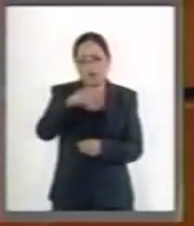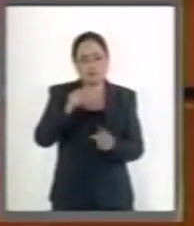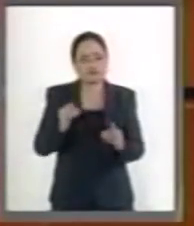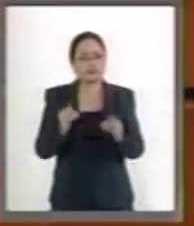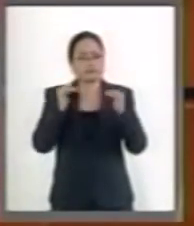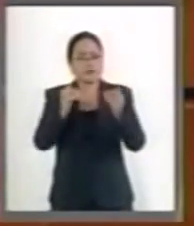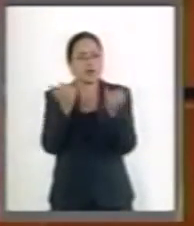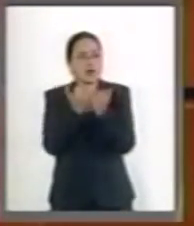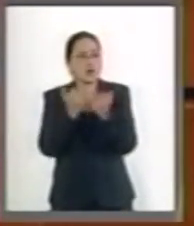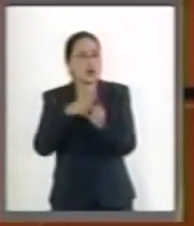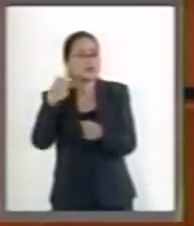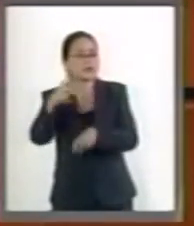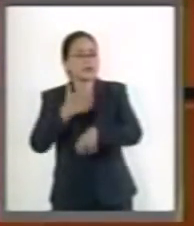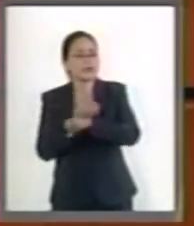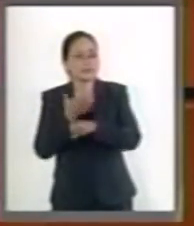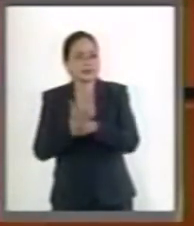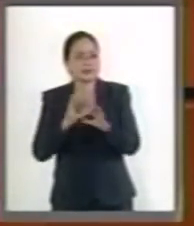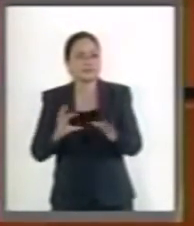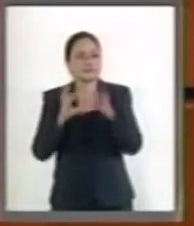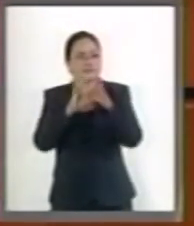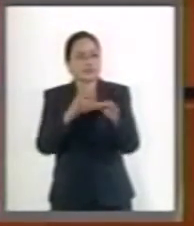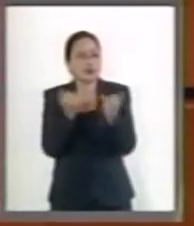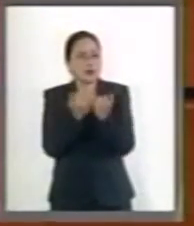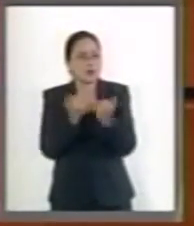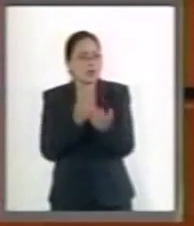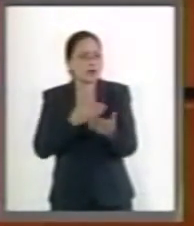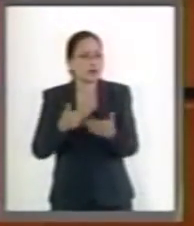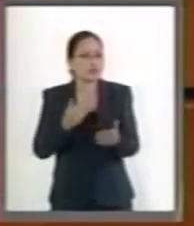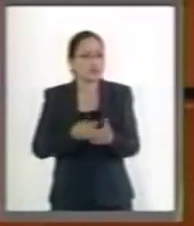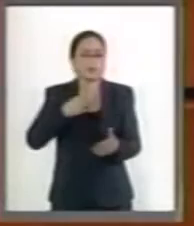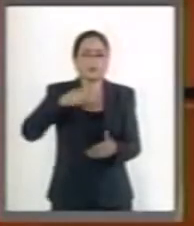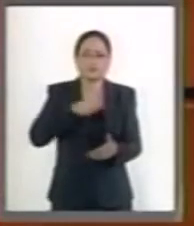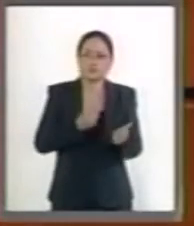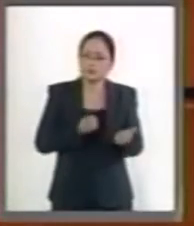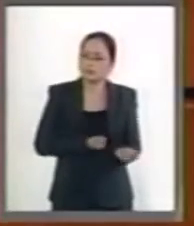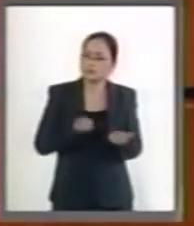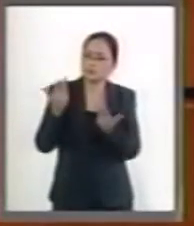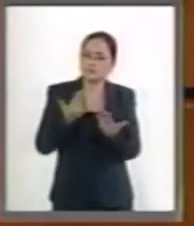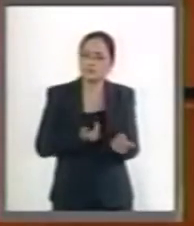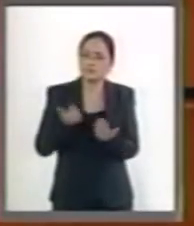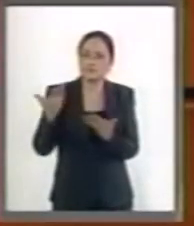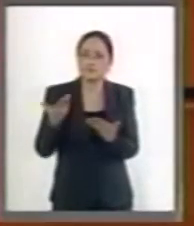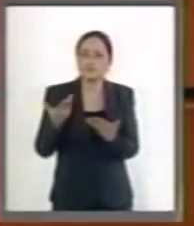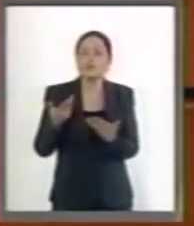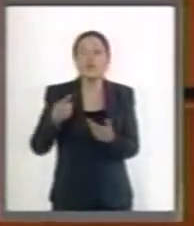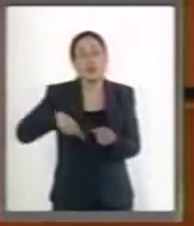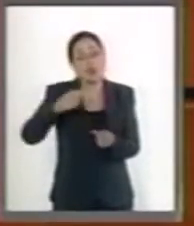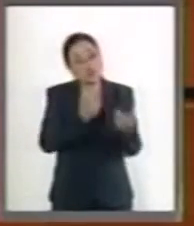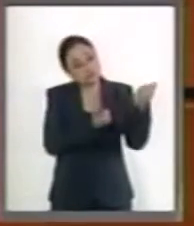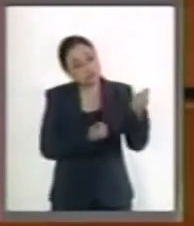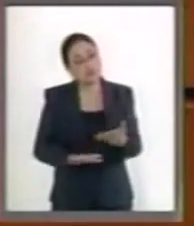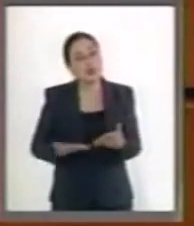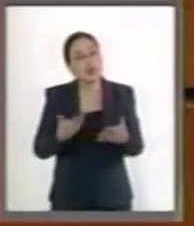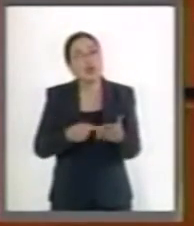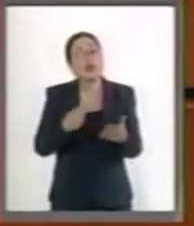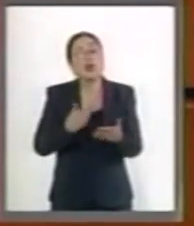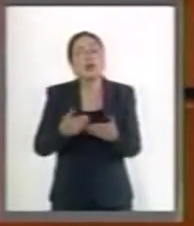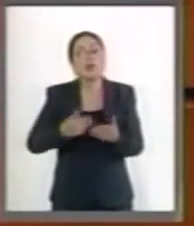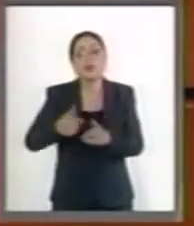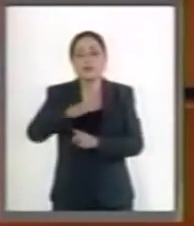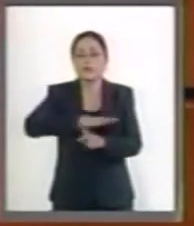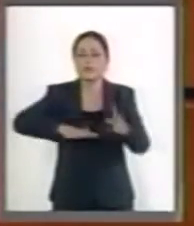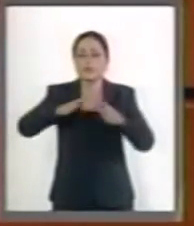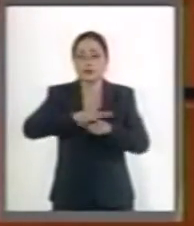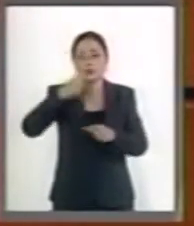las gasolinas en los Estados Unidos, que es donde estamos importando. Las condiciones que se piden a